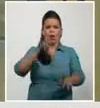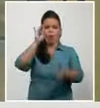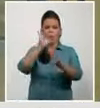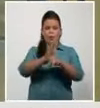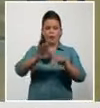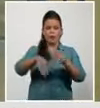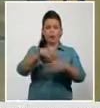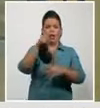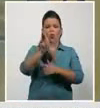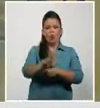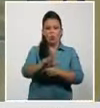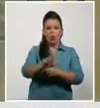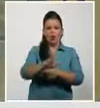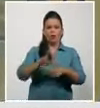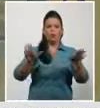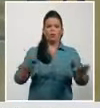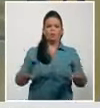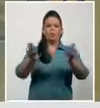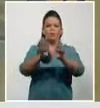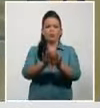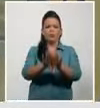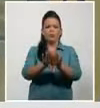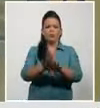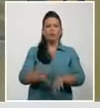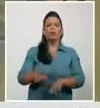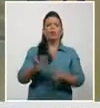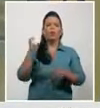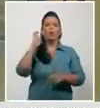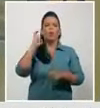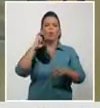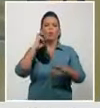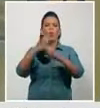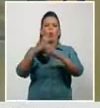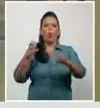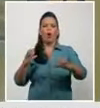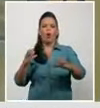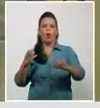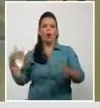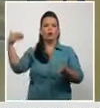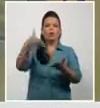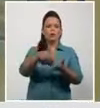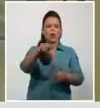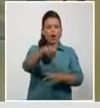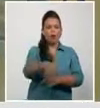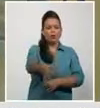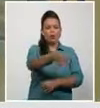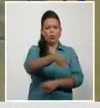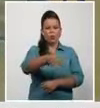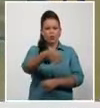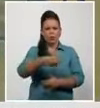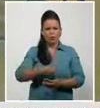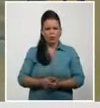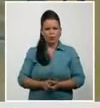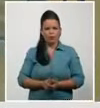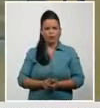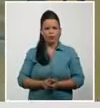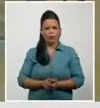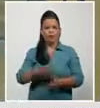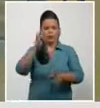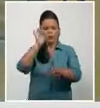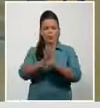transportación intermunicipal que tiene vínculo con estos dos territorios que están en fase de transmisión autóctona. A partir de mañana martes 12